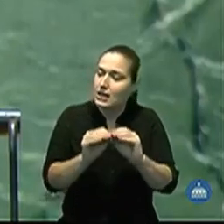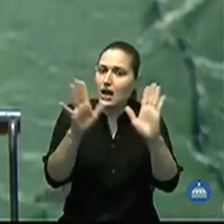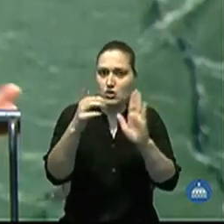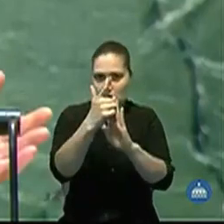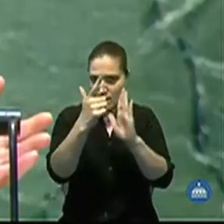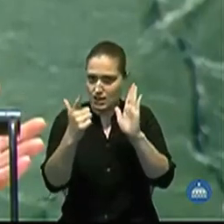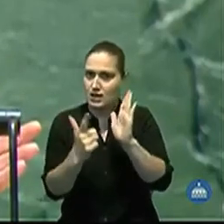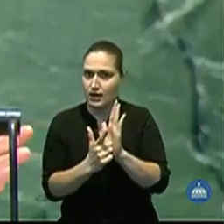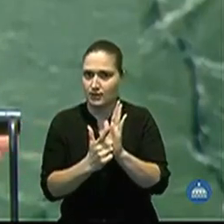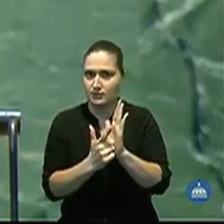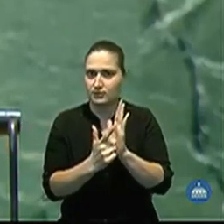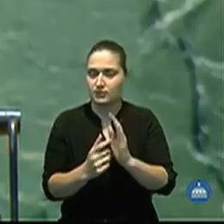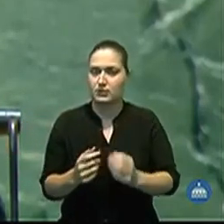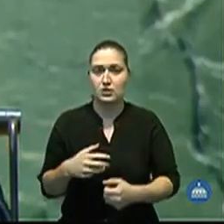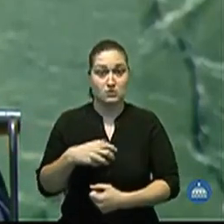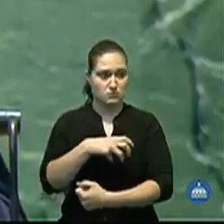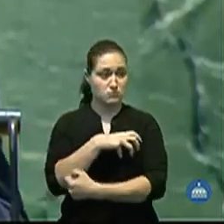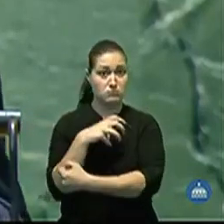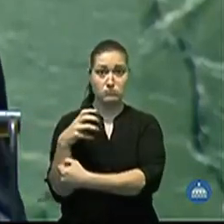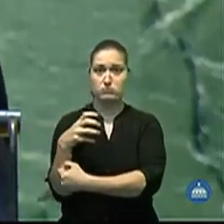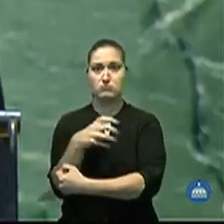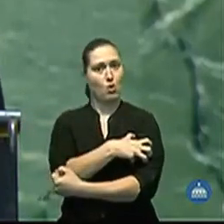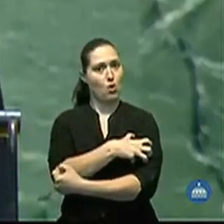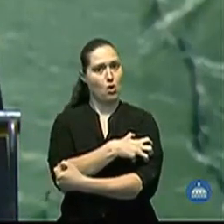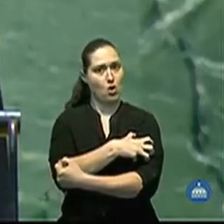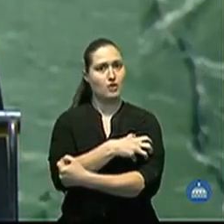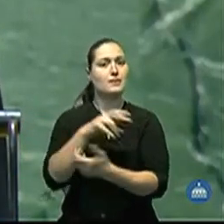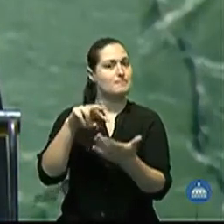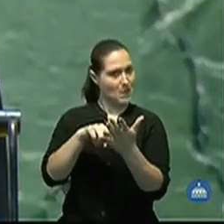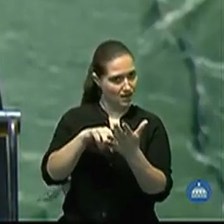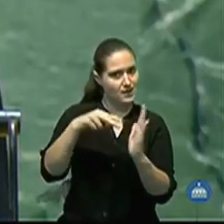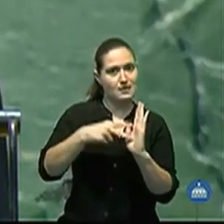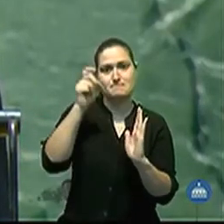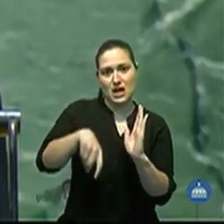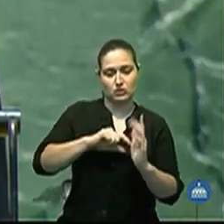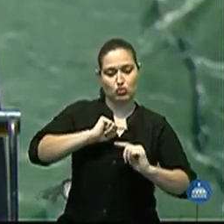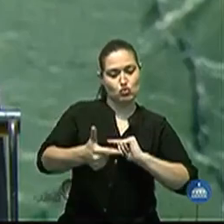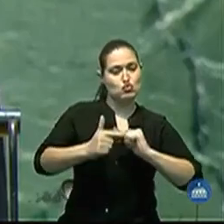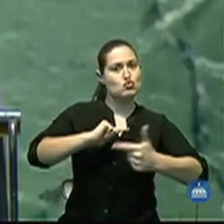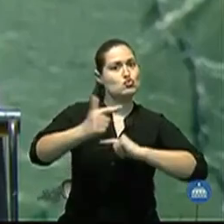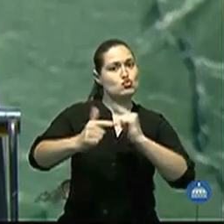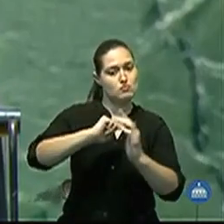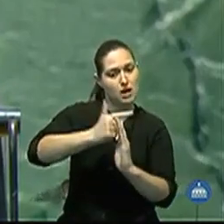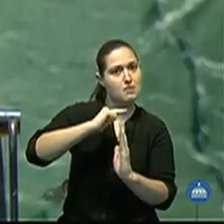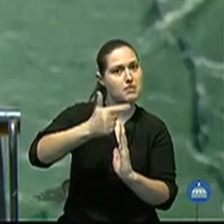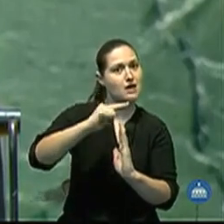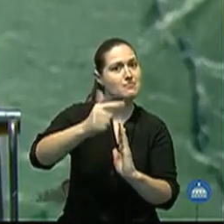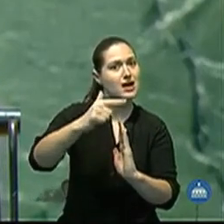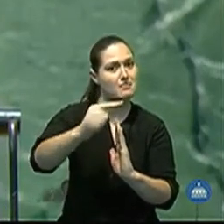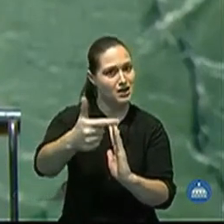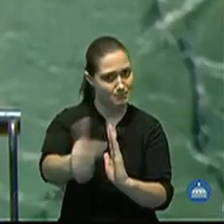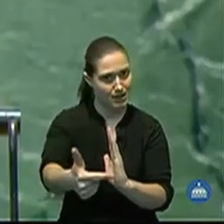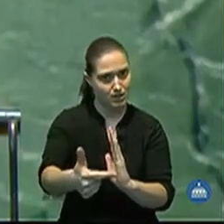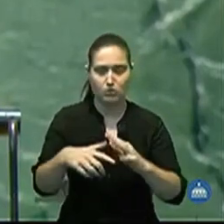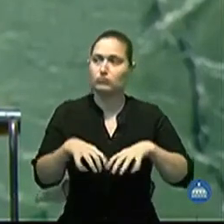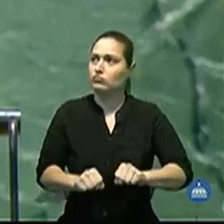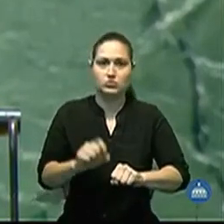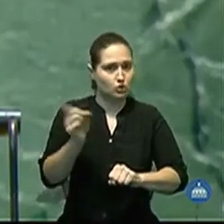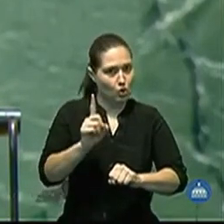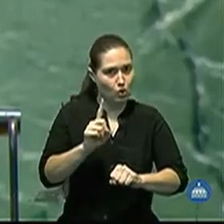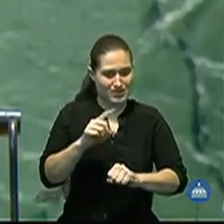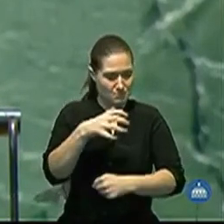El poder es siempre transitorio y debe de estar al servicio de la gente. Señor